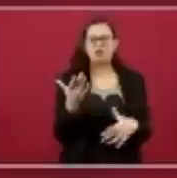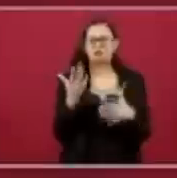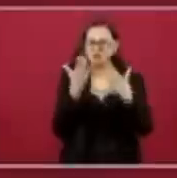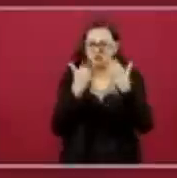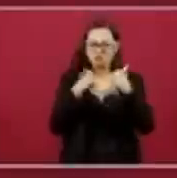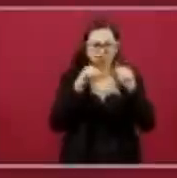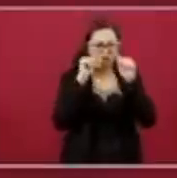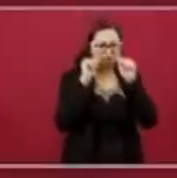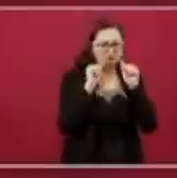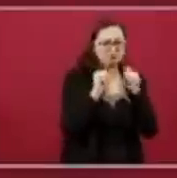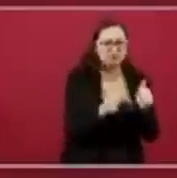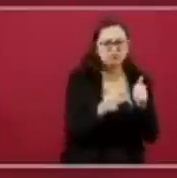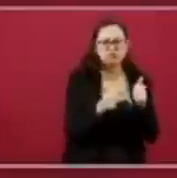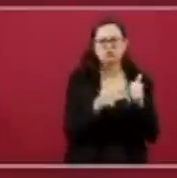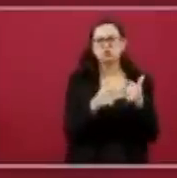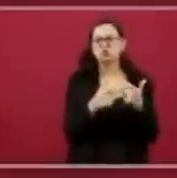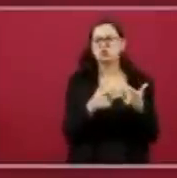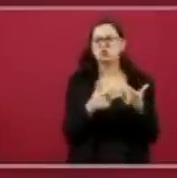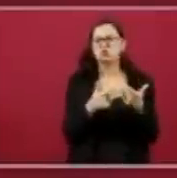desatención, de